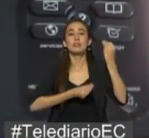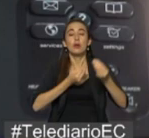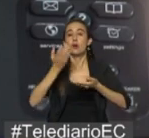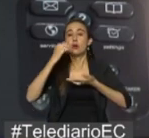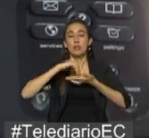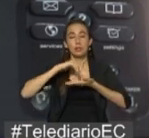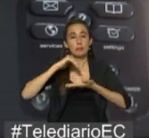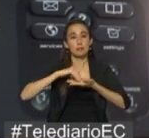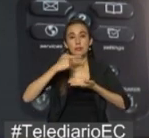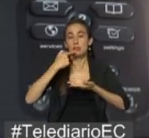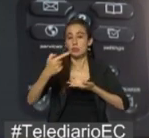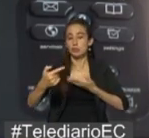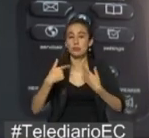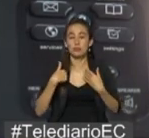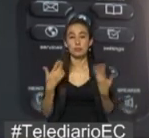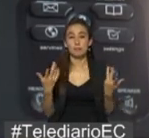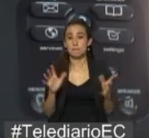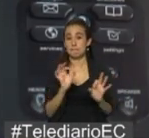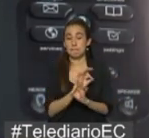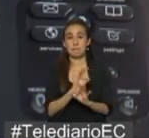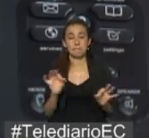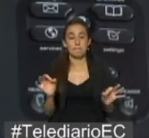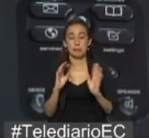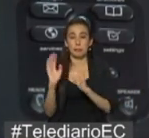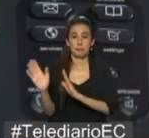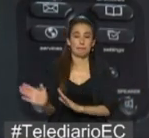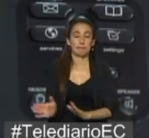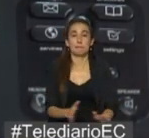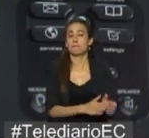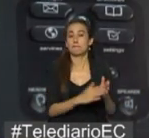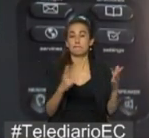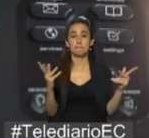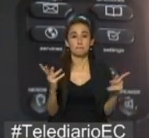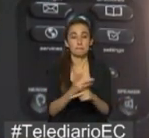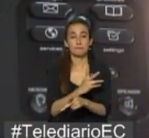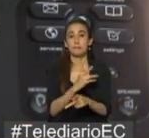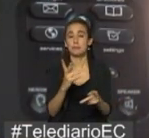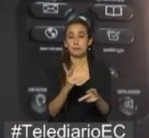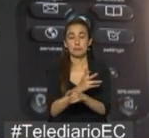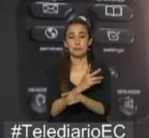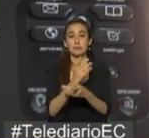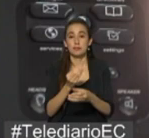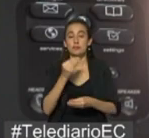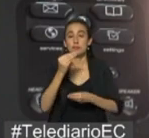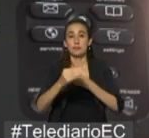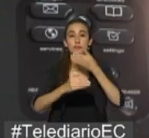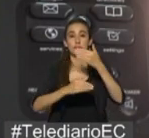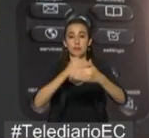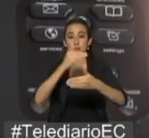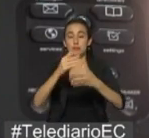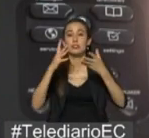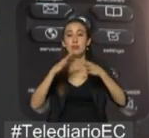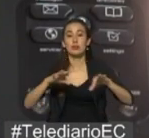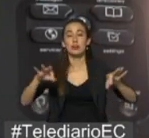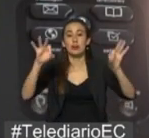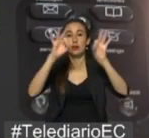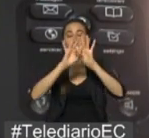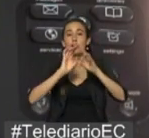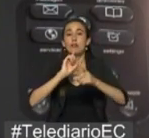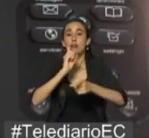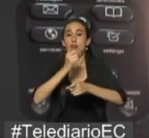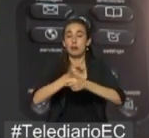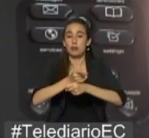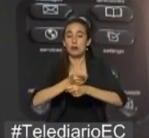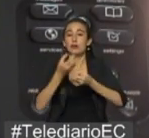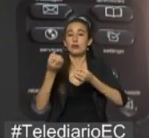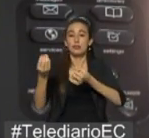insisto, si no se siguen estos protocolos, se pone en riesgo la vida, o se puede poner en riesgo la vida de literalmente cientos